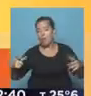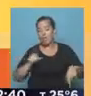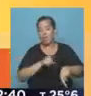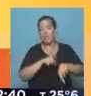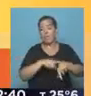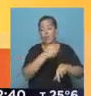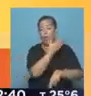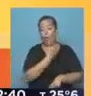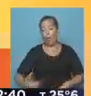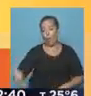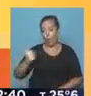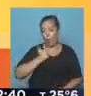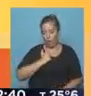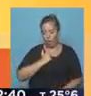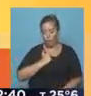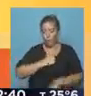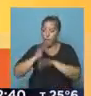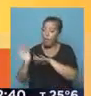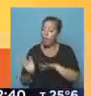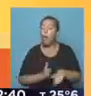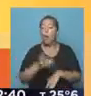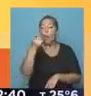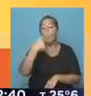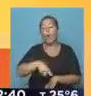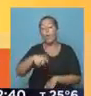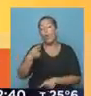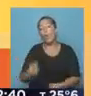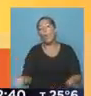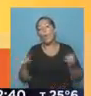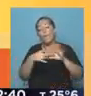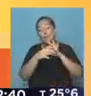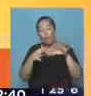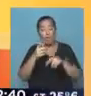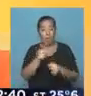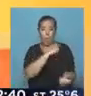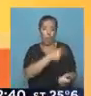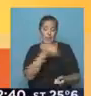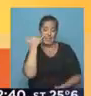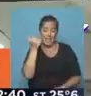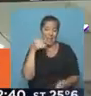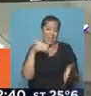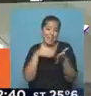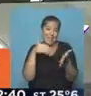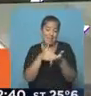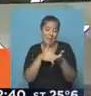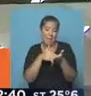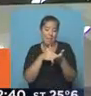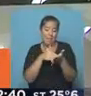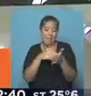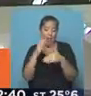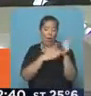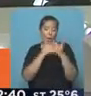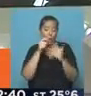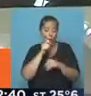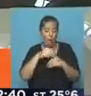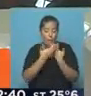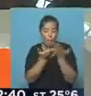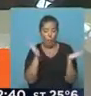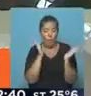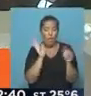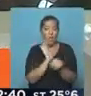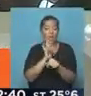acuerdo con la dictadura posteriormente cuando llegó la democracia eran tan poderosas y tan dependiente era la obra pública de ellos que se llegaba a